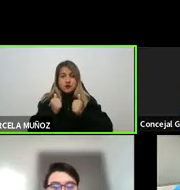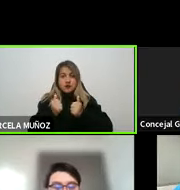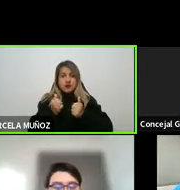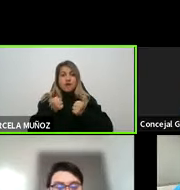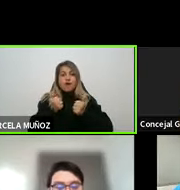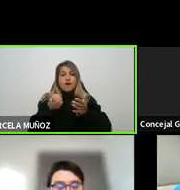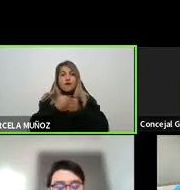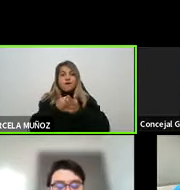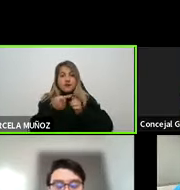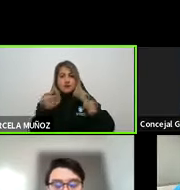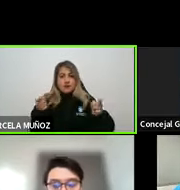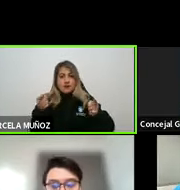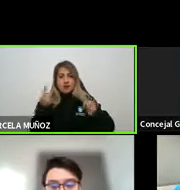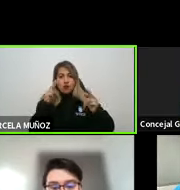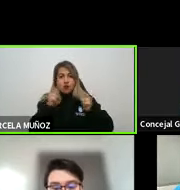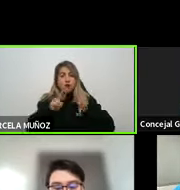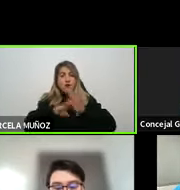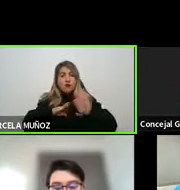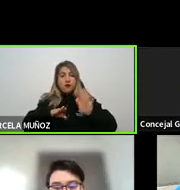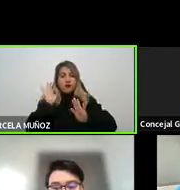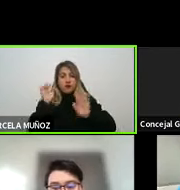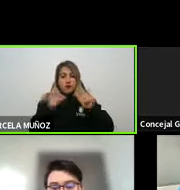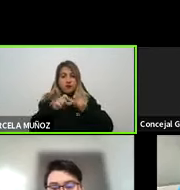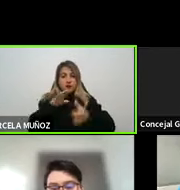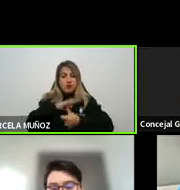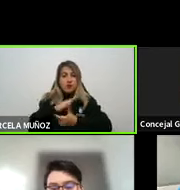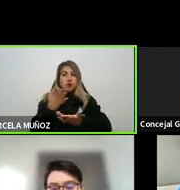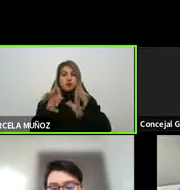fin de semana. Se termina la sesión. Muchas